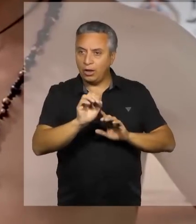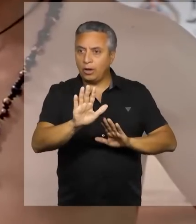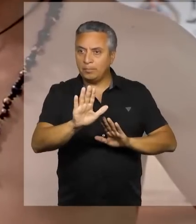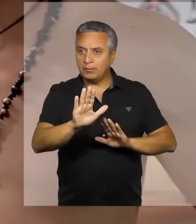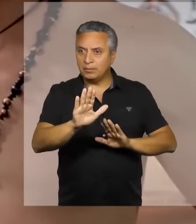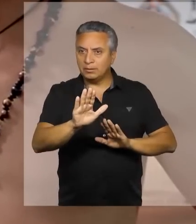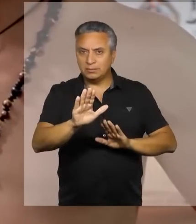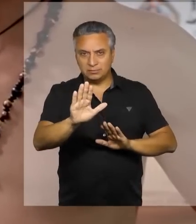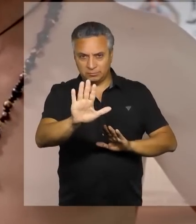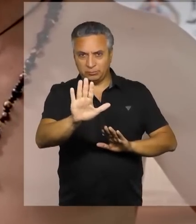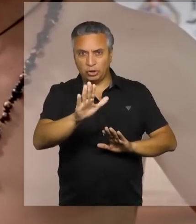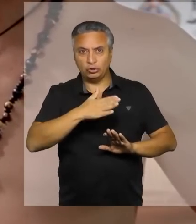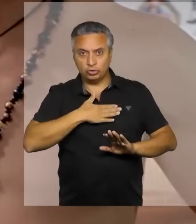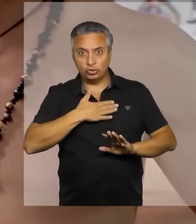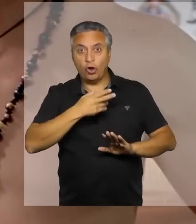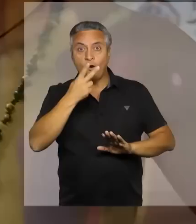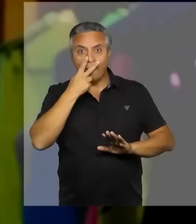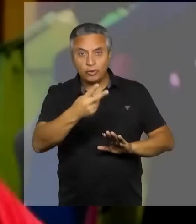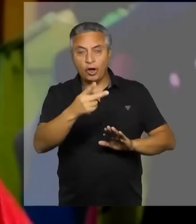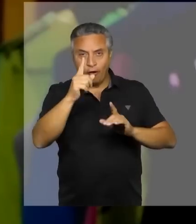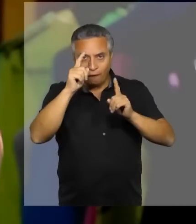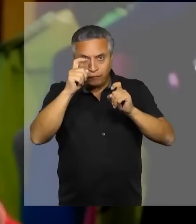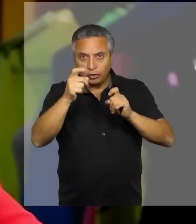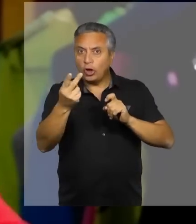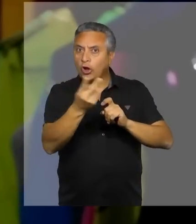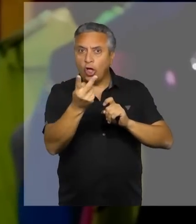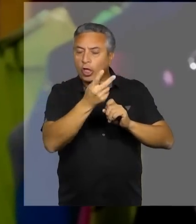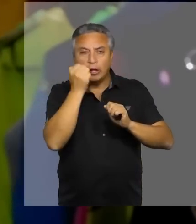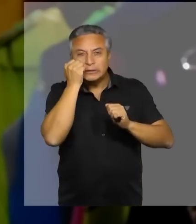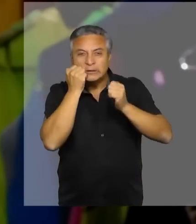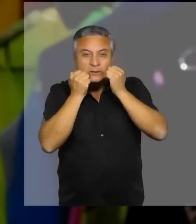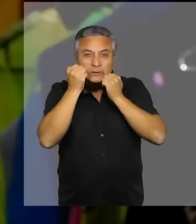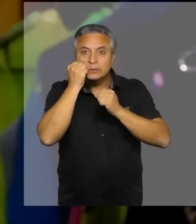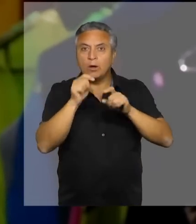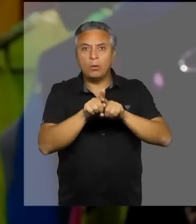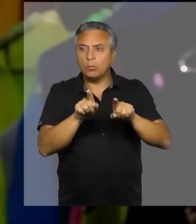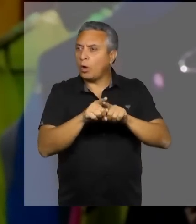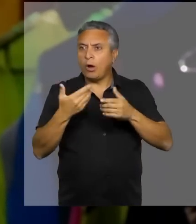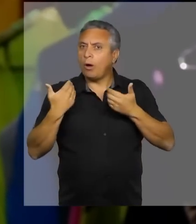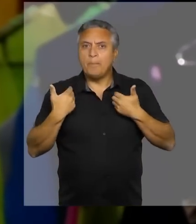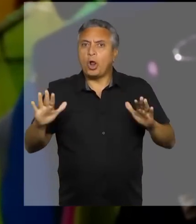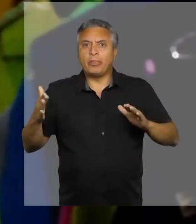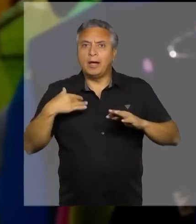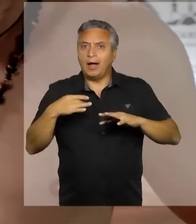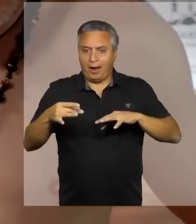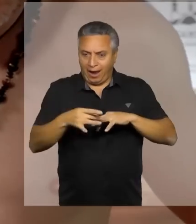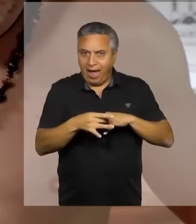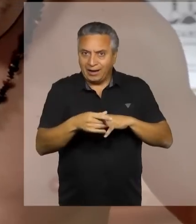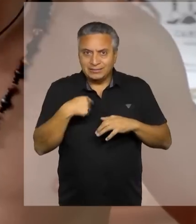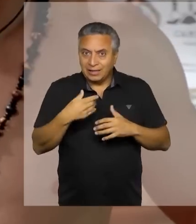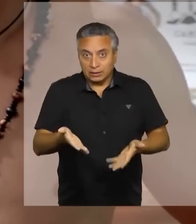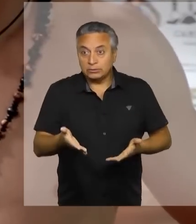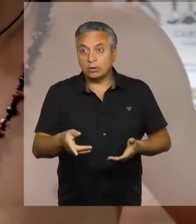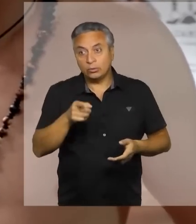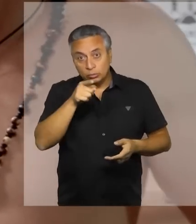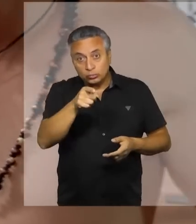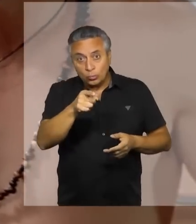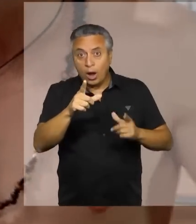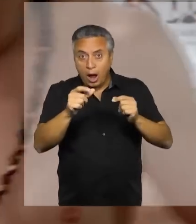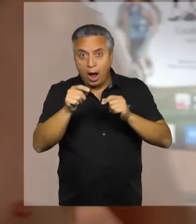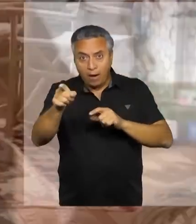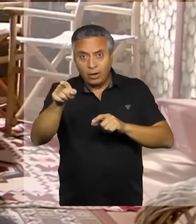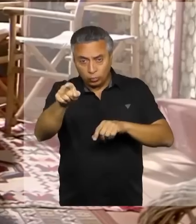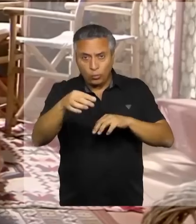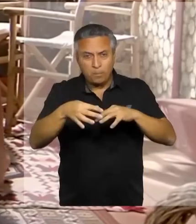que los vi en una foto muy acaramelados, como si no importara que yo me hubiese casado recién, ¿me entiendes? Bueno, entonces tenés que hablar con tu marido, no